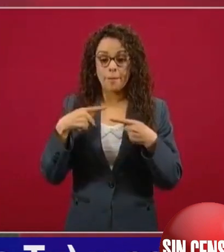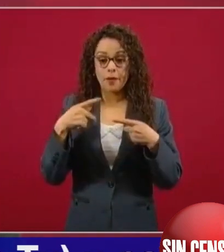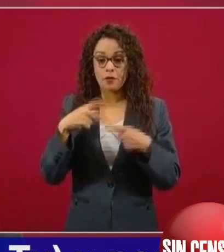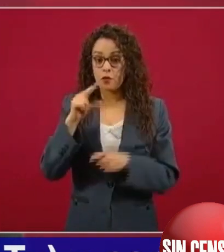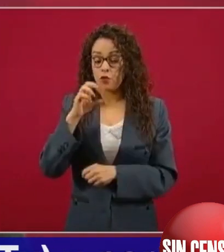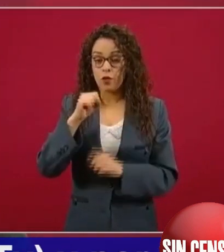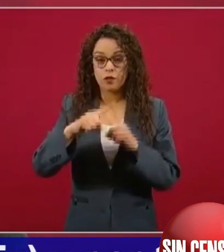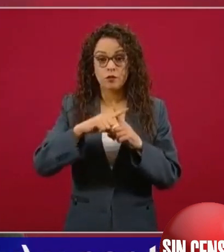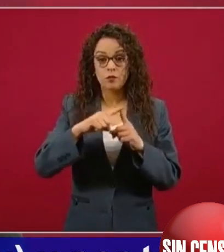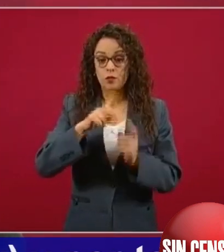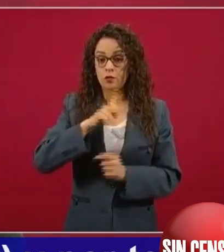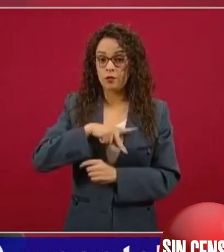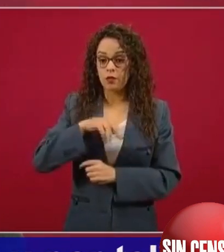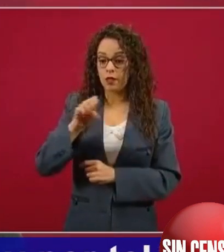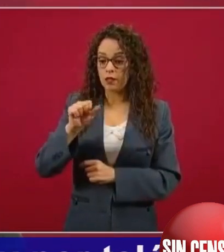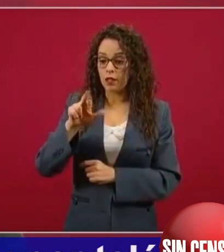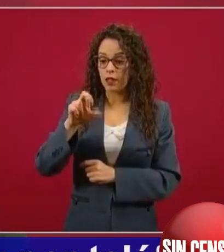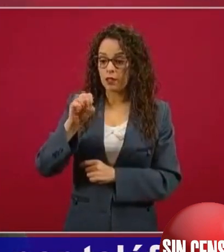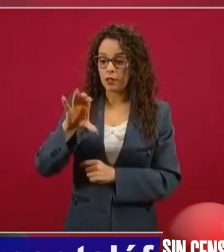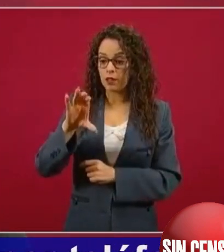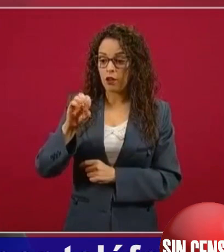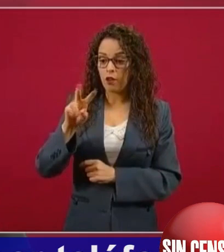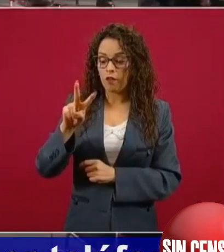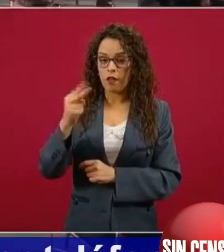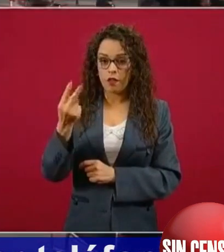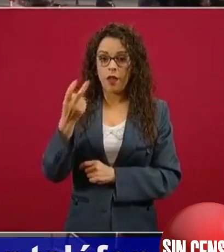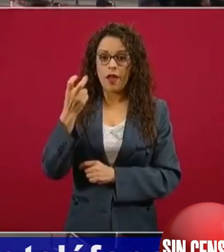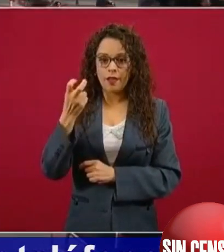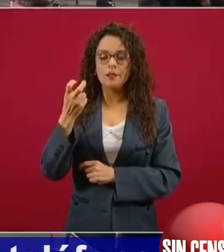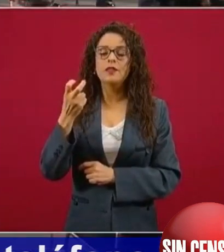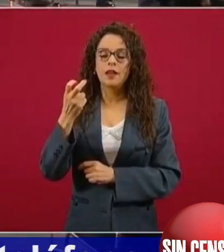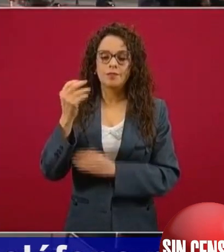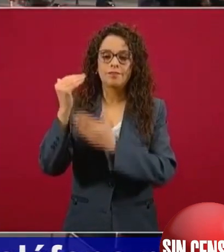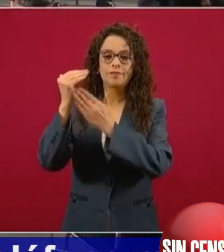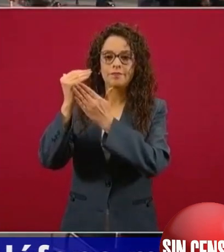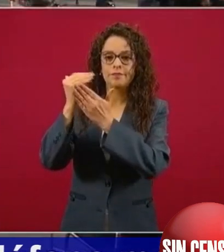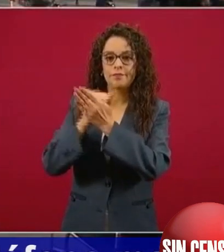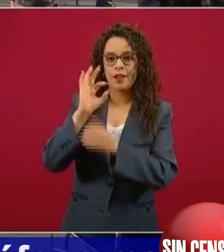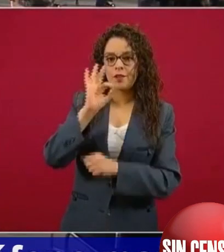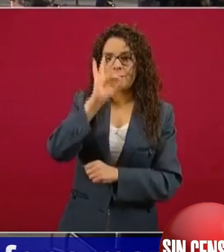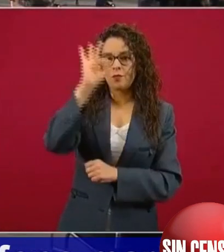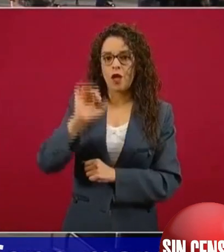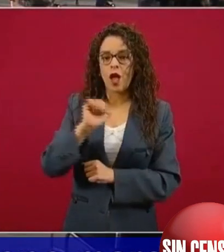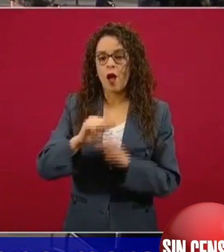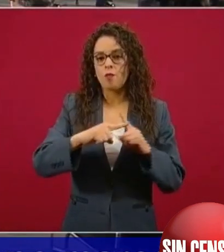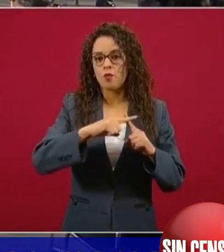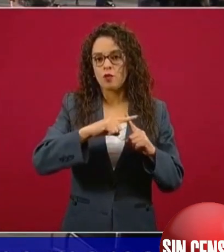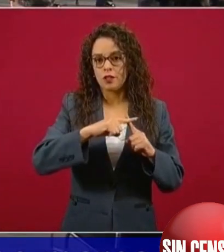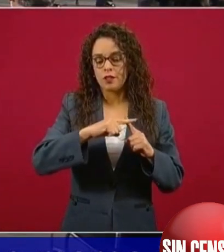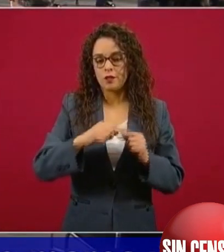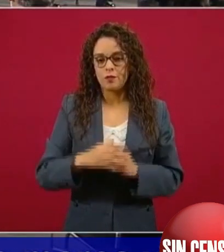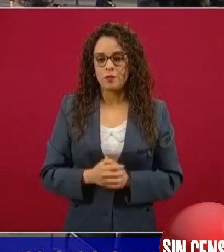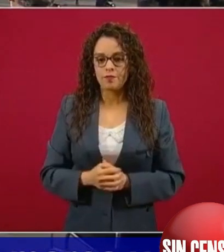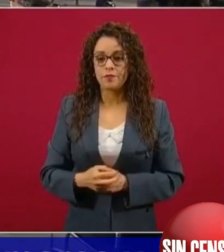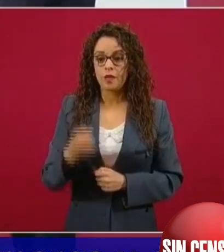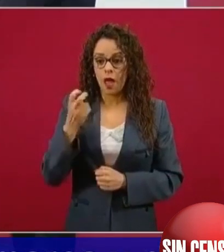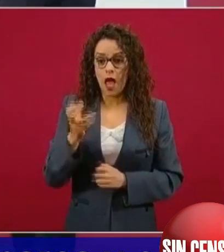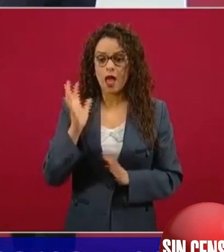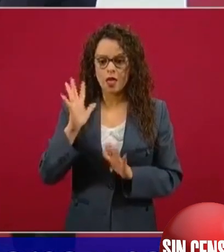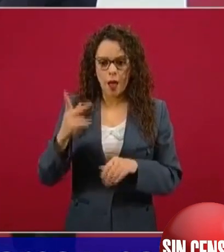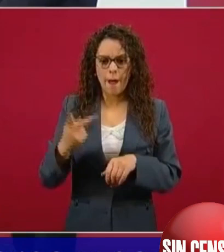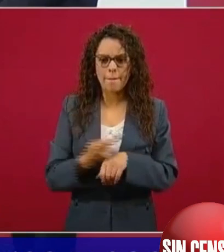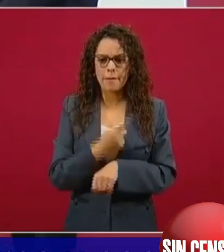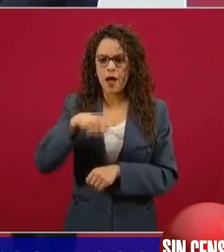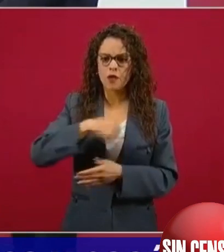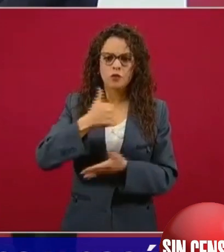virus SARS-CoV-2 y entonces baja el porcentaje de positividad. Esto sí ocurrió en la Ciudad de México, cuando la Ciudad de México hace